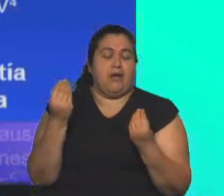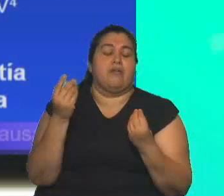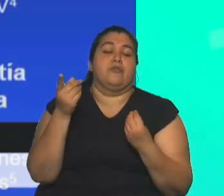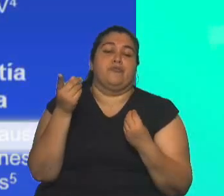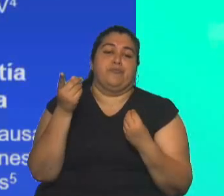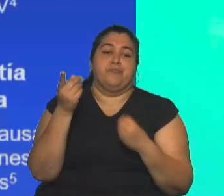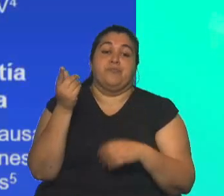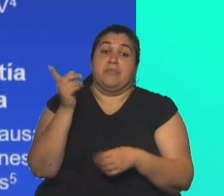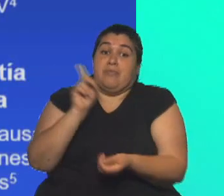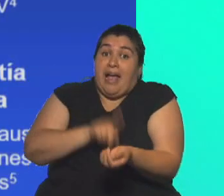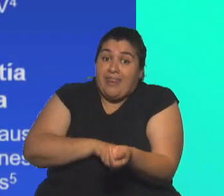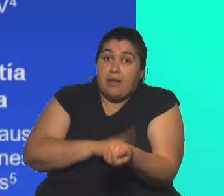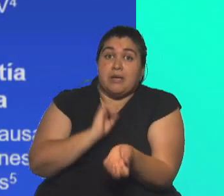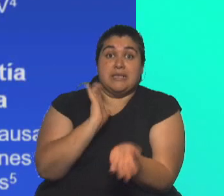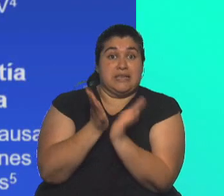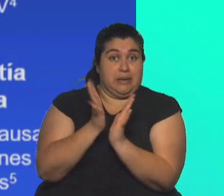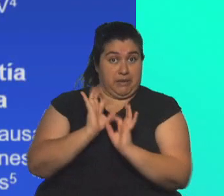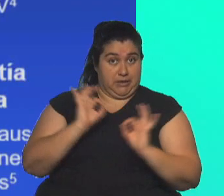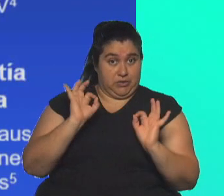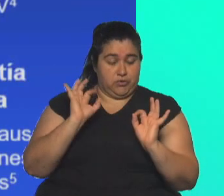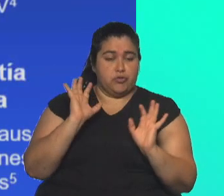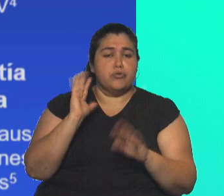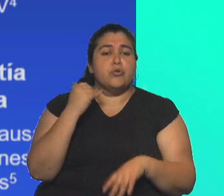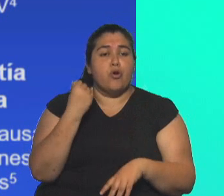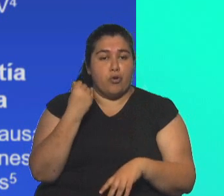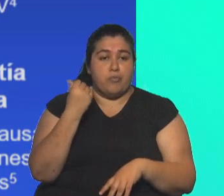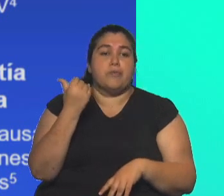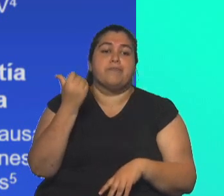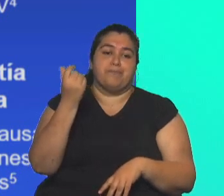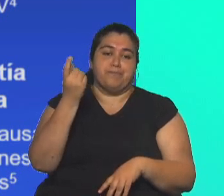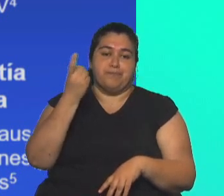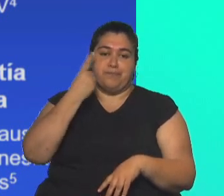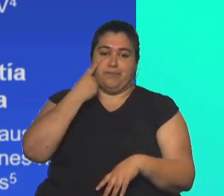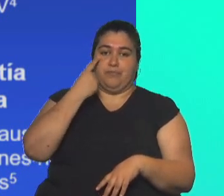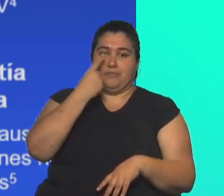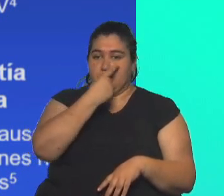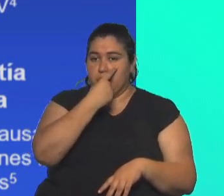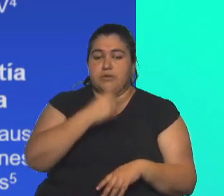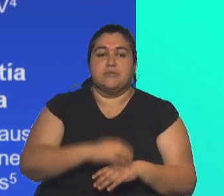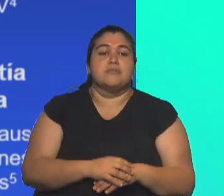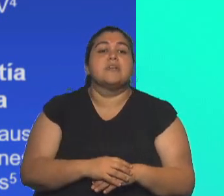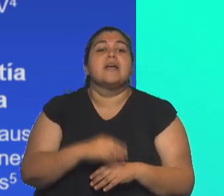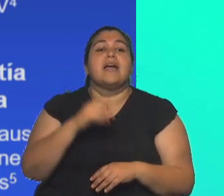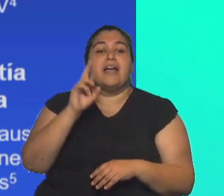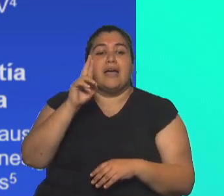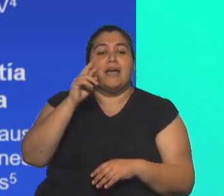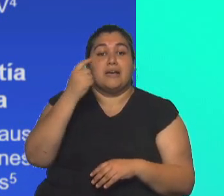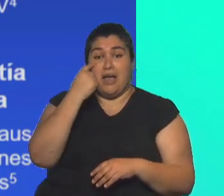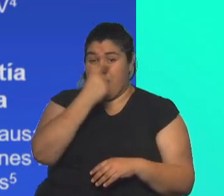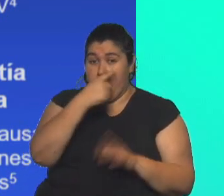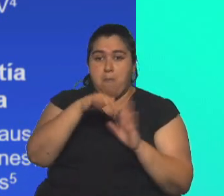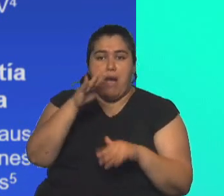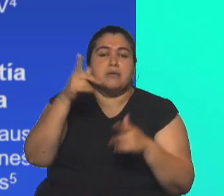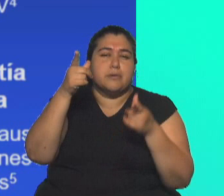cuando la diabetes no se trata. Por ejemplo, retinopatía diabética, que es la principal causa de ceguera